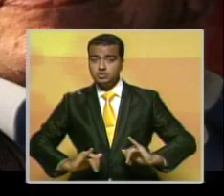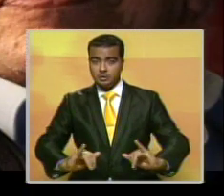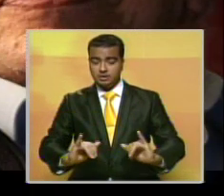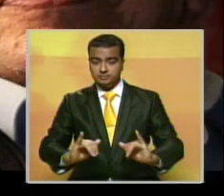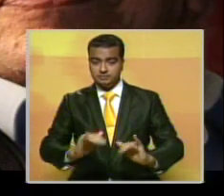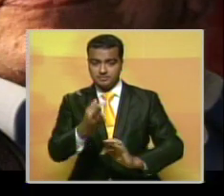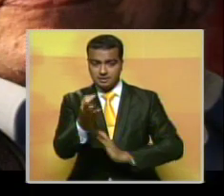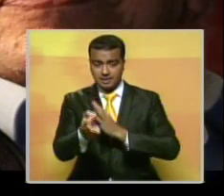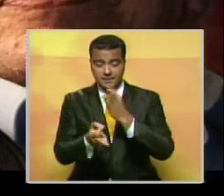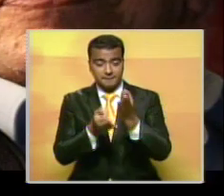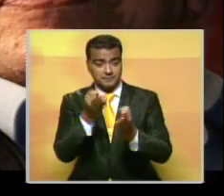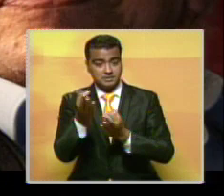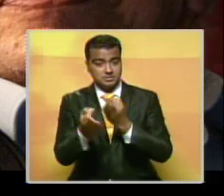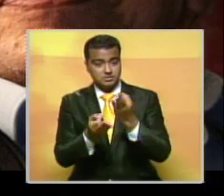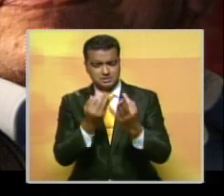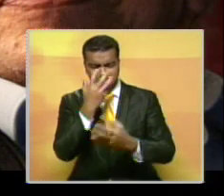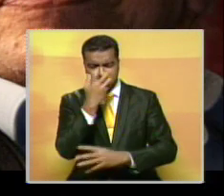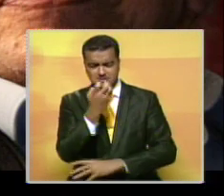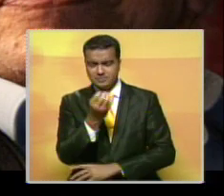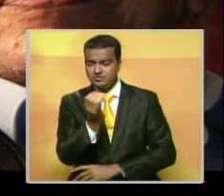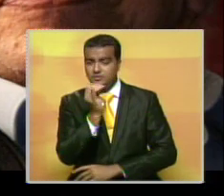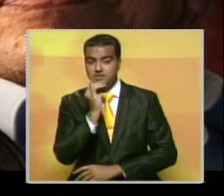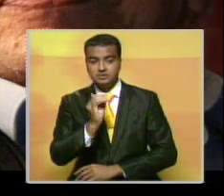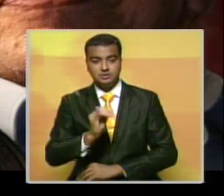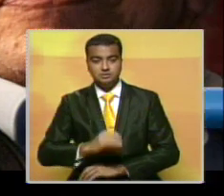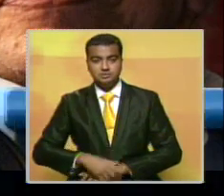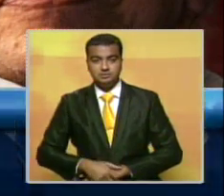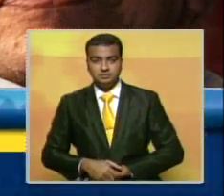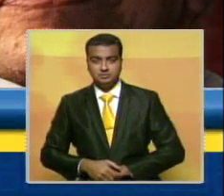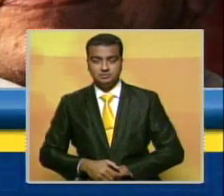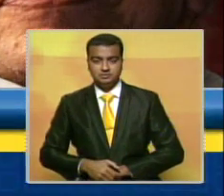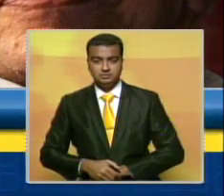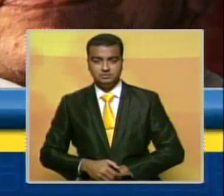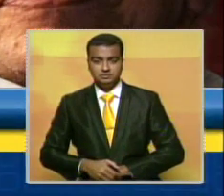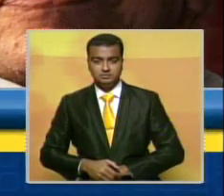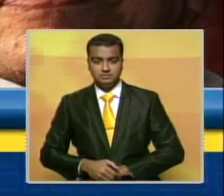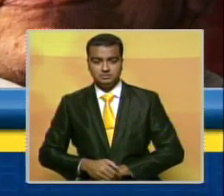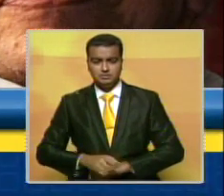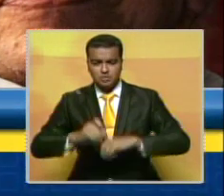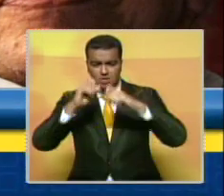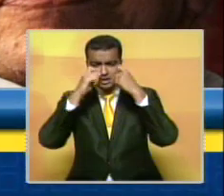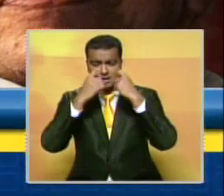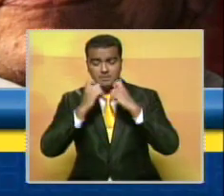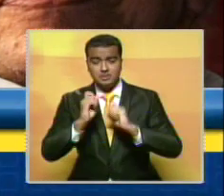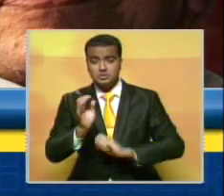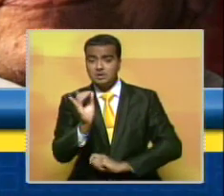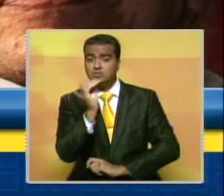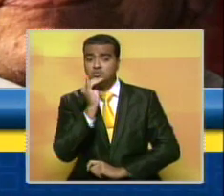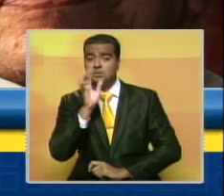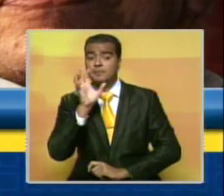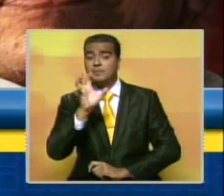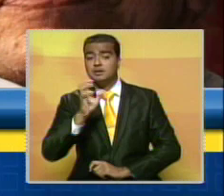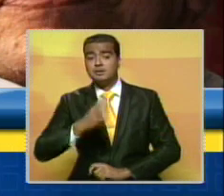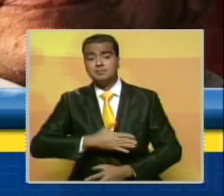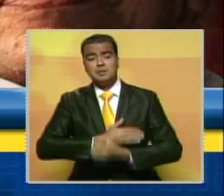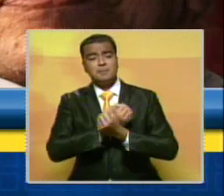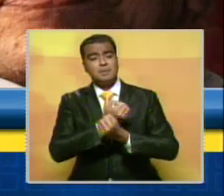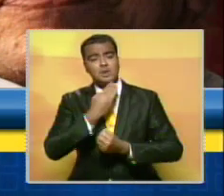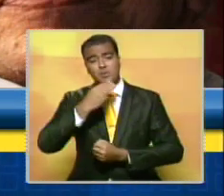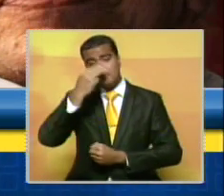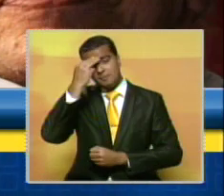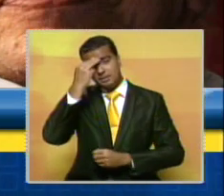Díaz expresó esta triste información a través de su cuenta en Twitter. Con lágrimas le anuncio al país que mi amado